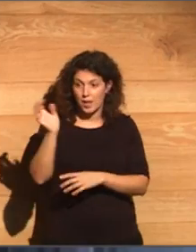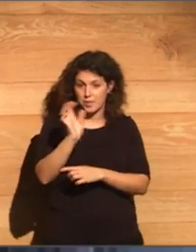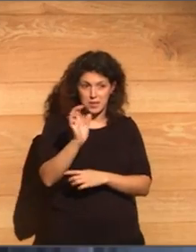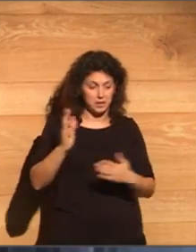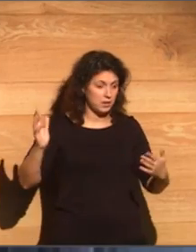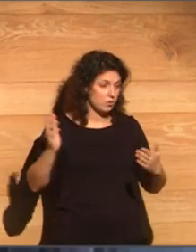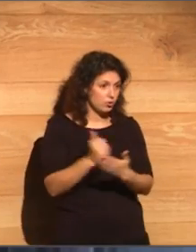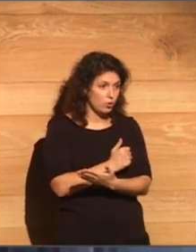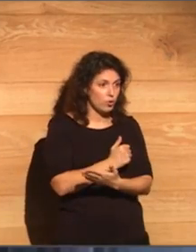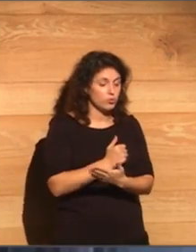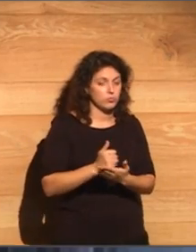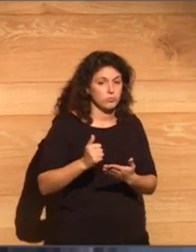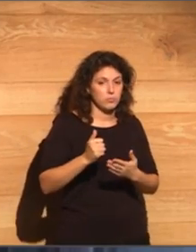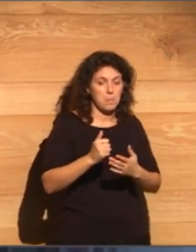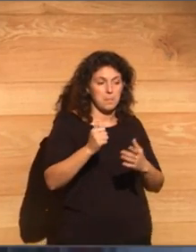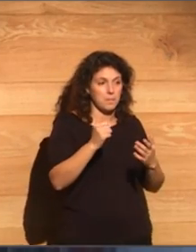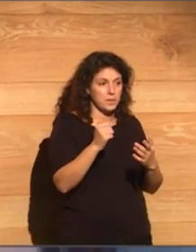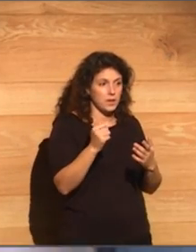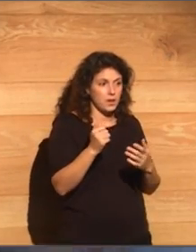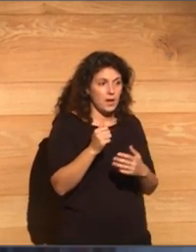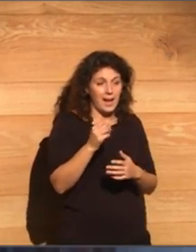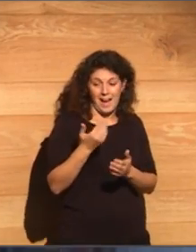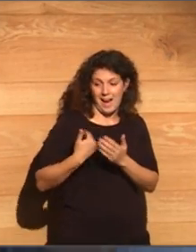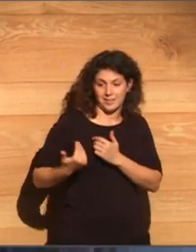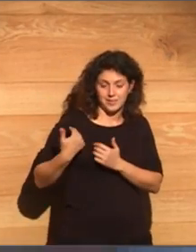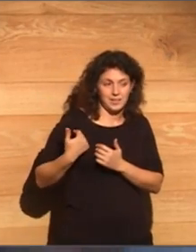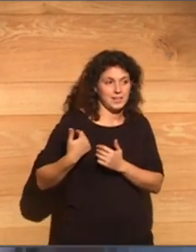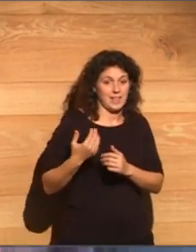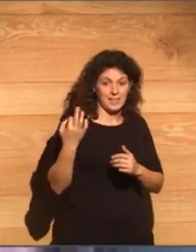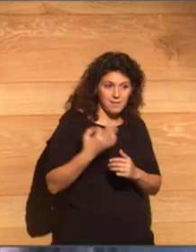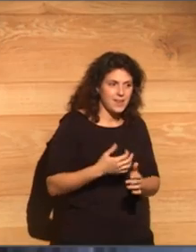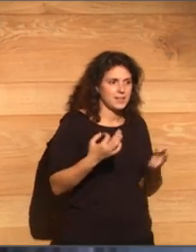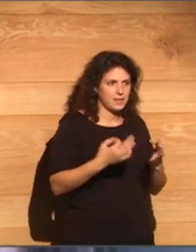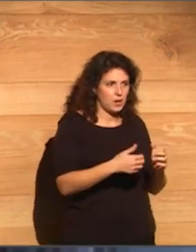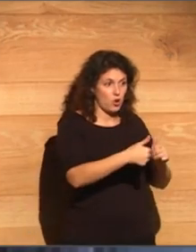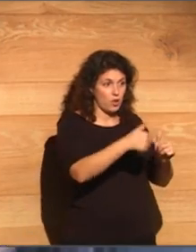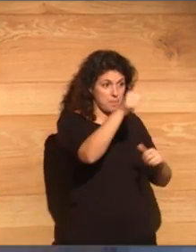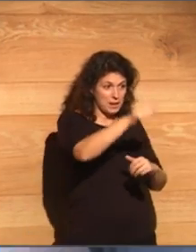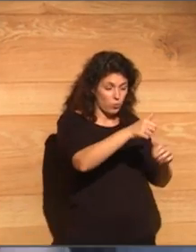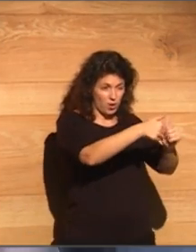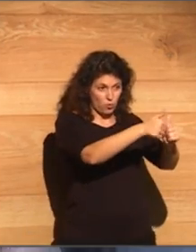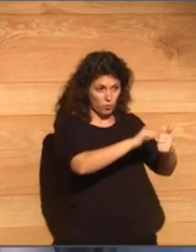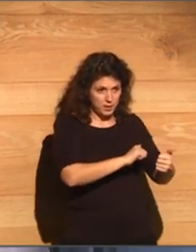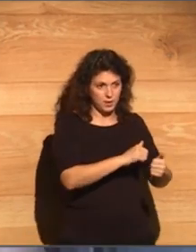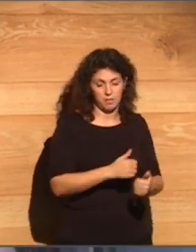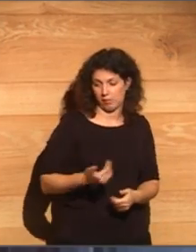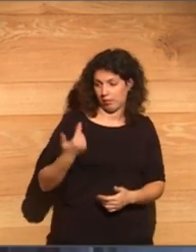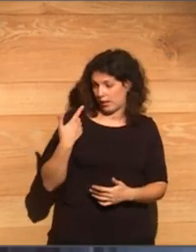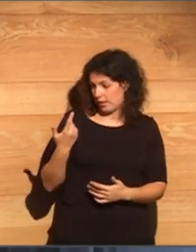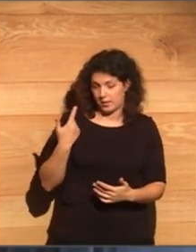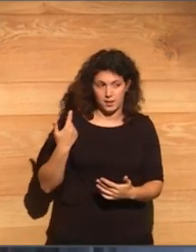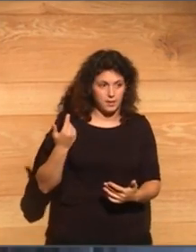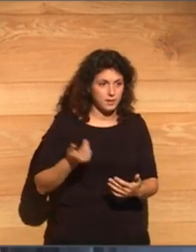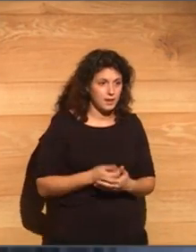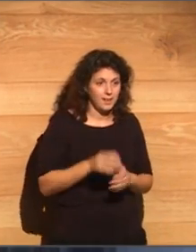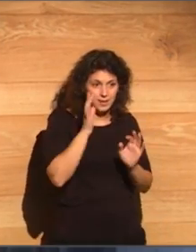proyectando desde tu servidor esa película. No. Pero antes había que literalmente copiar esa cinta, ese celuloide. Antes hace nada, ¿eh? Hace nada.